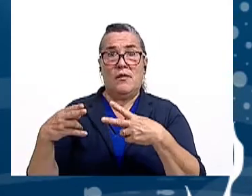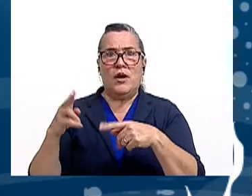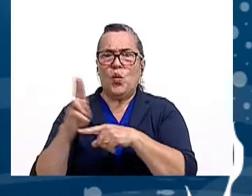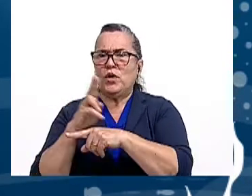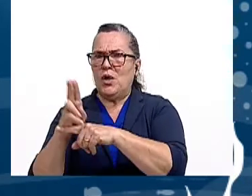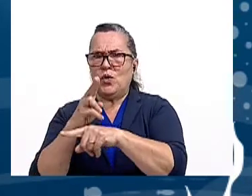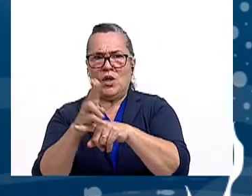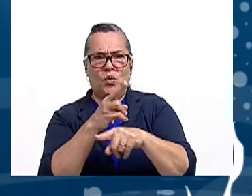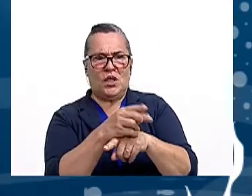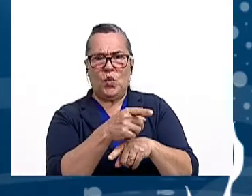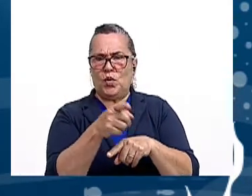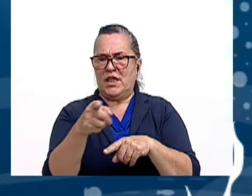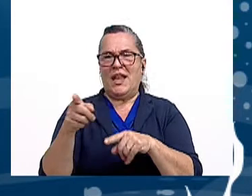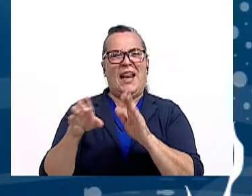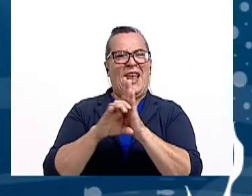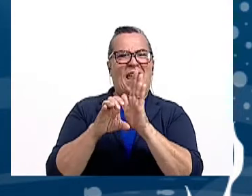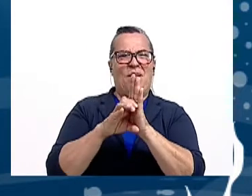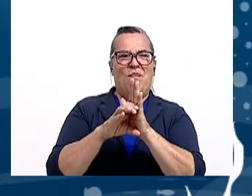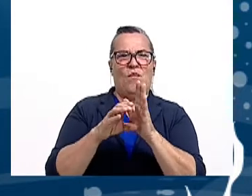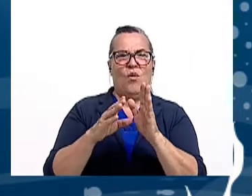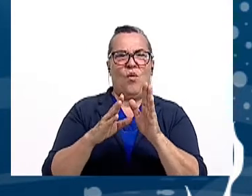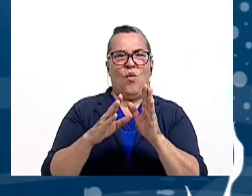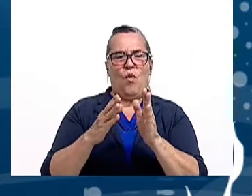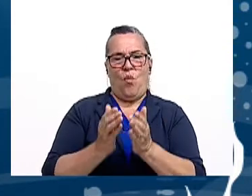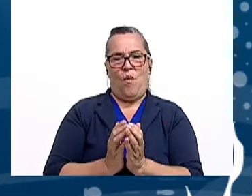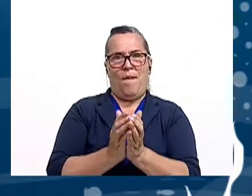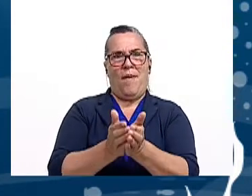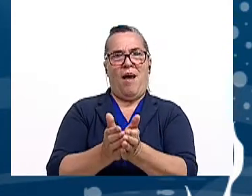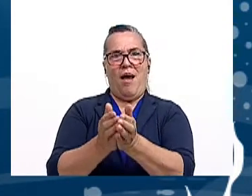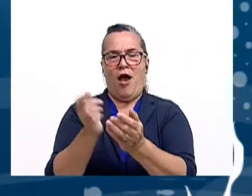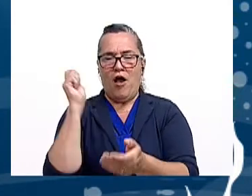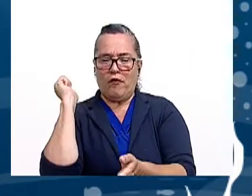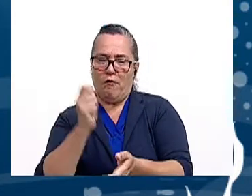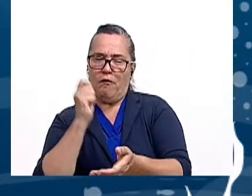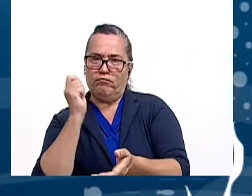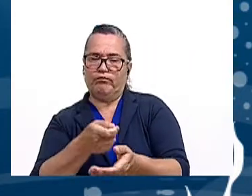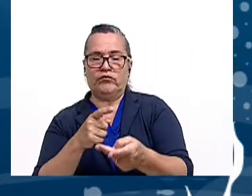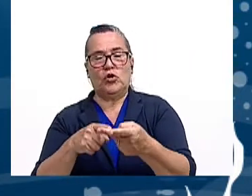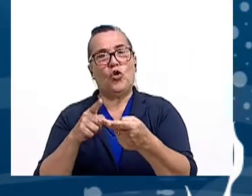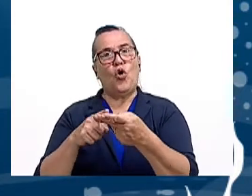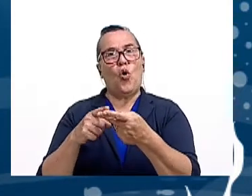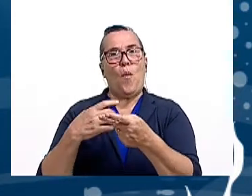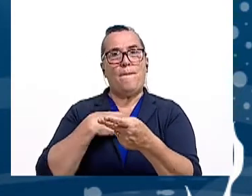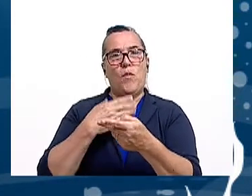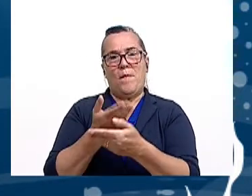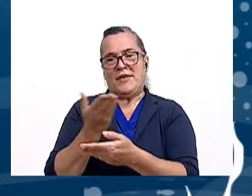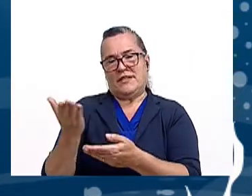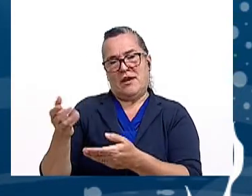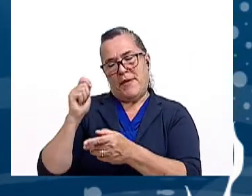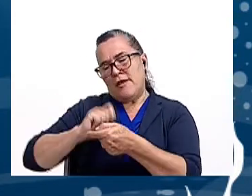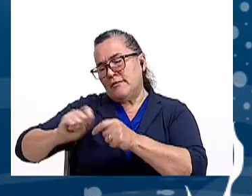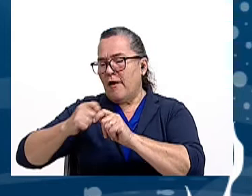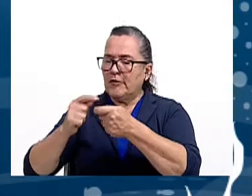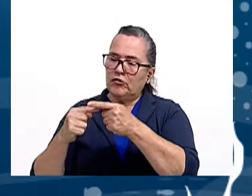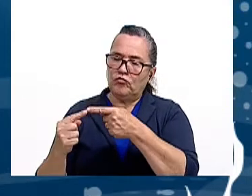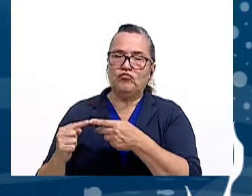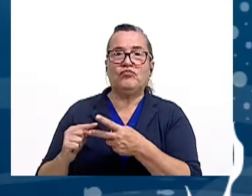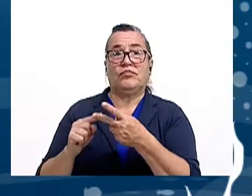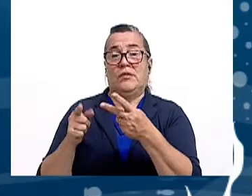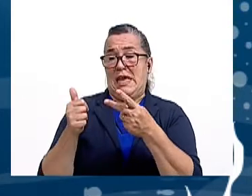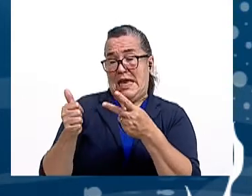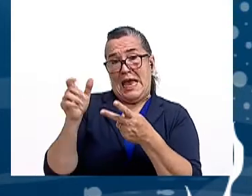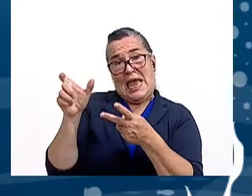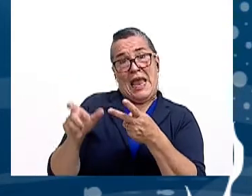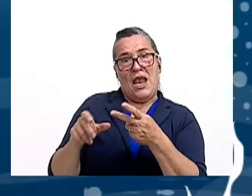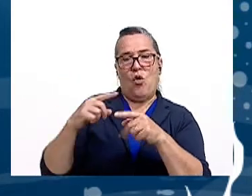Por ejemplo, el hacer una barca, el confeccionar sus herramientas, el hacer